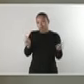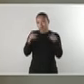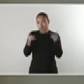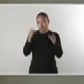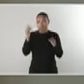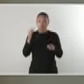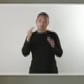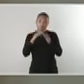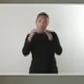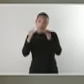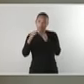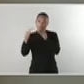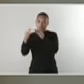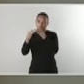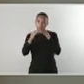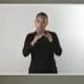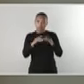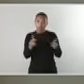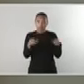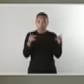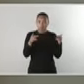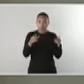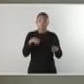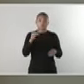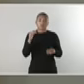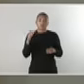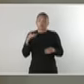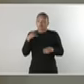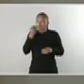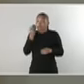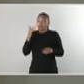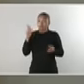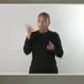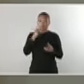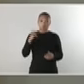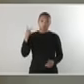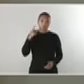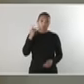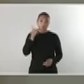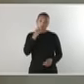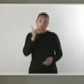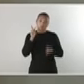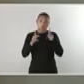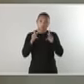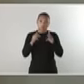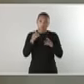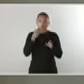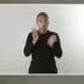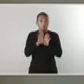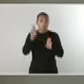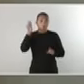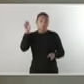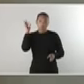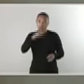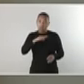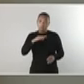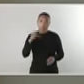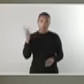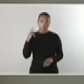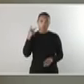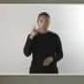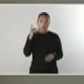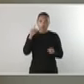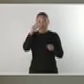casa por casa esto que estamos viviendo nosotros estas políticas que ellos hablan son políticas irreales que únicamente son